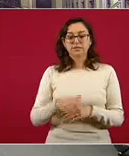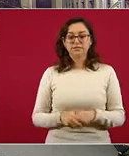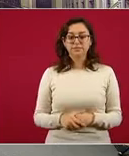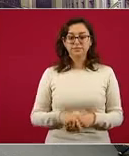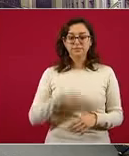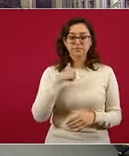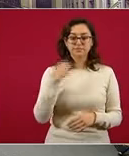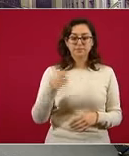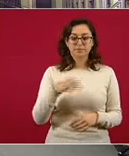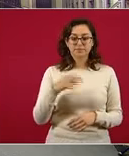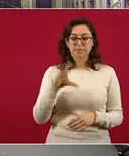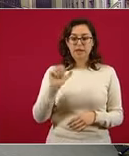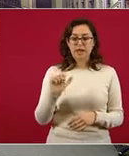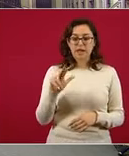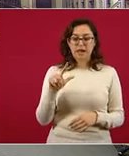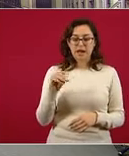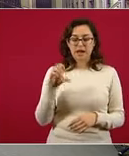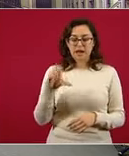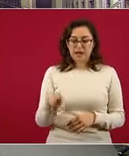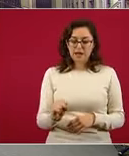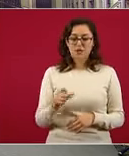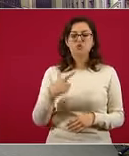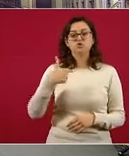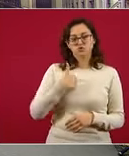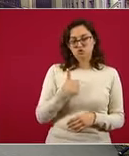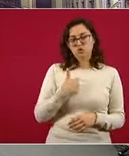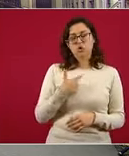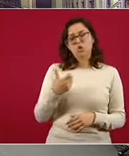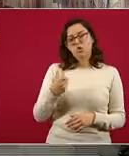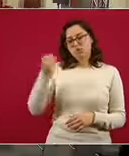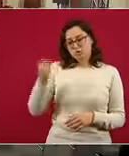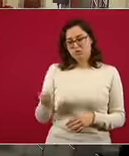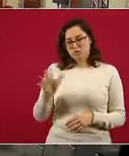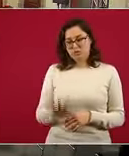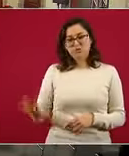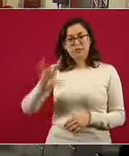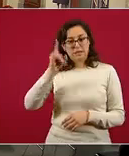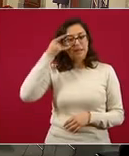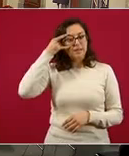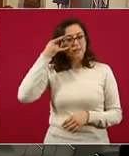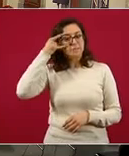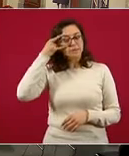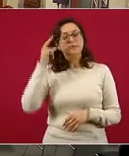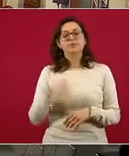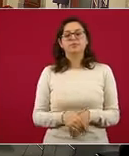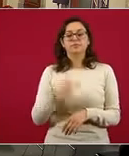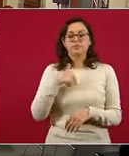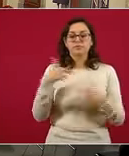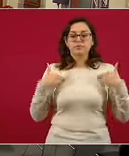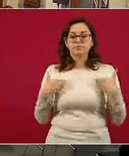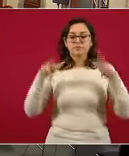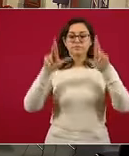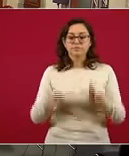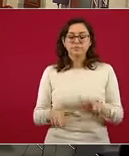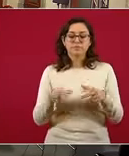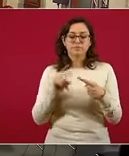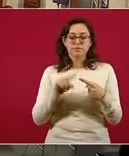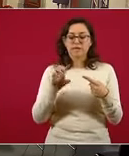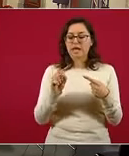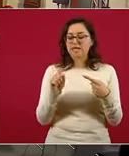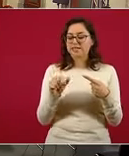Mi nombre es Carlos Ewan, nuevamente vengo de lo que es el sureste de la República, de Campeche, y represento los canales de Estadística